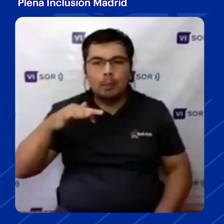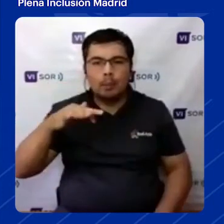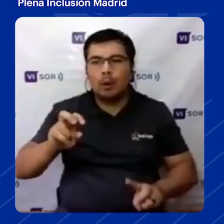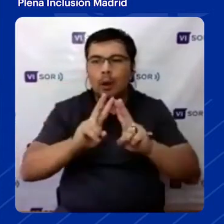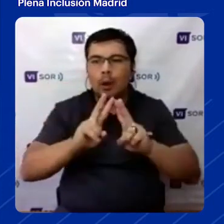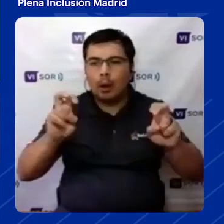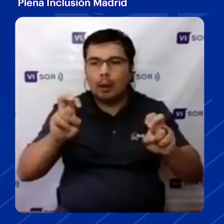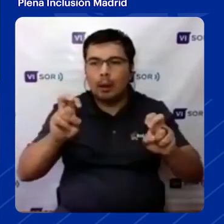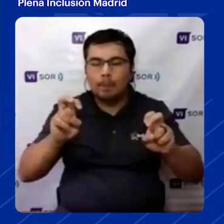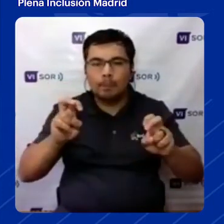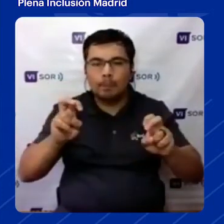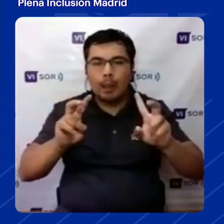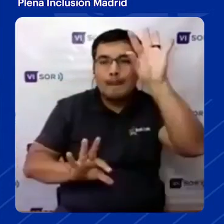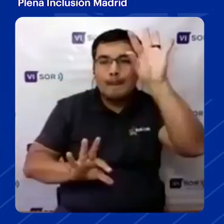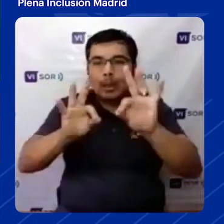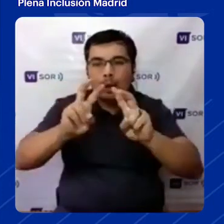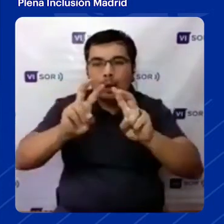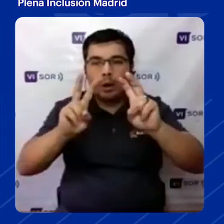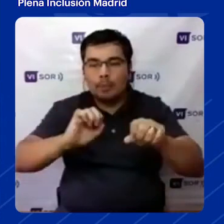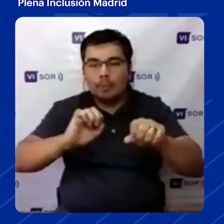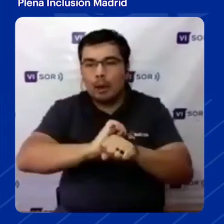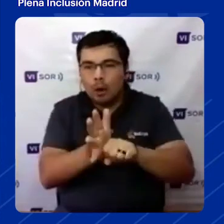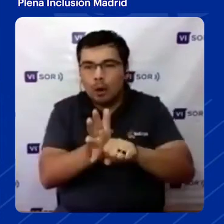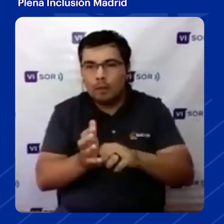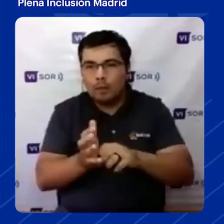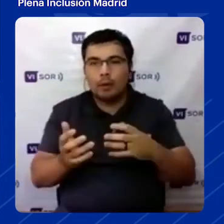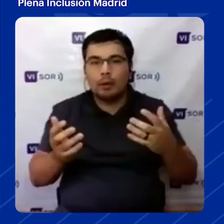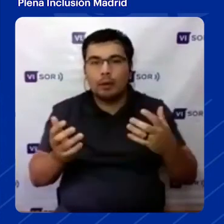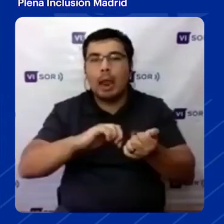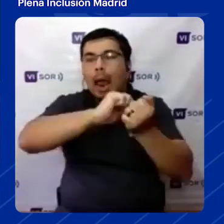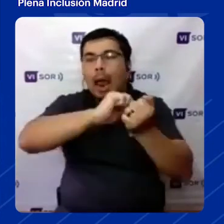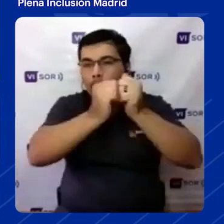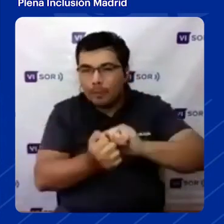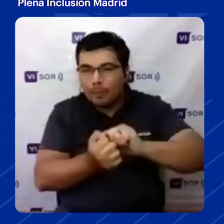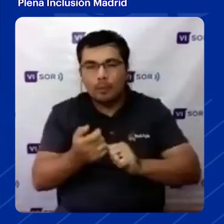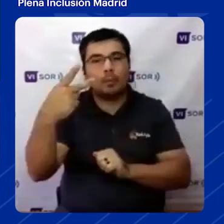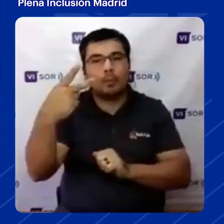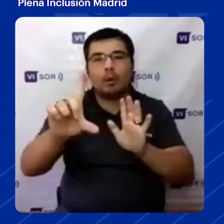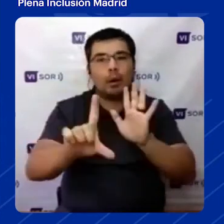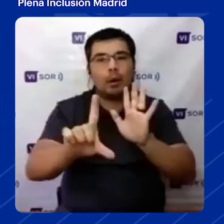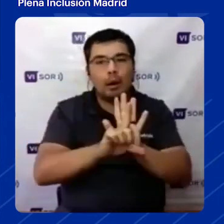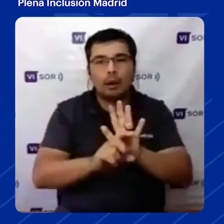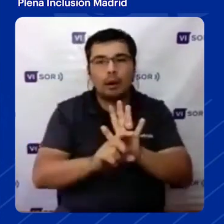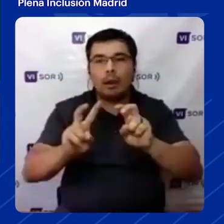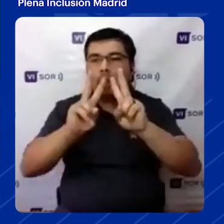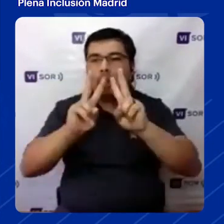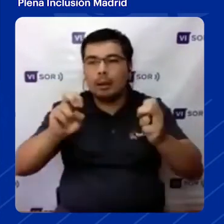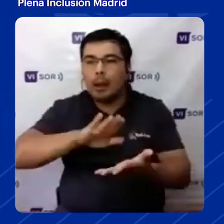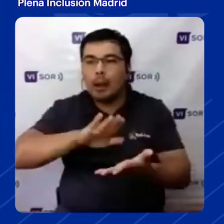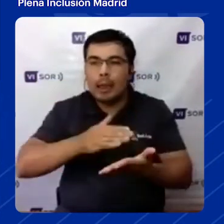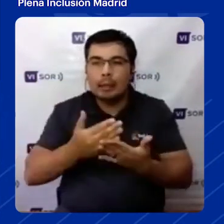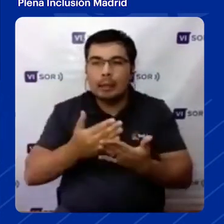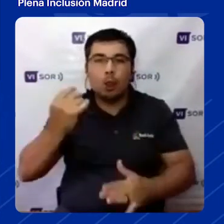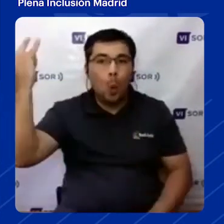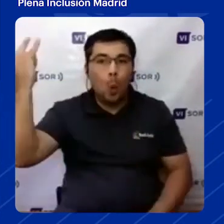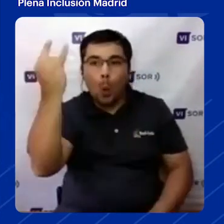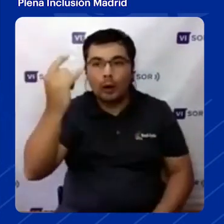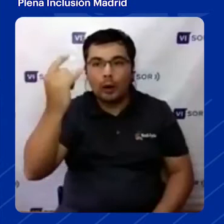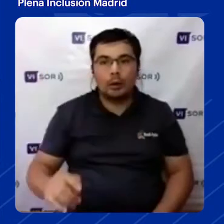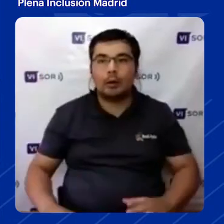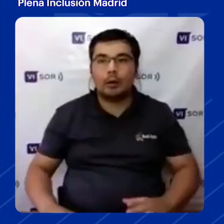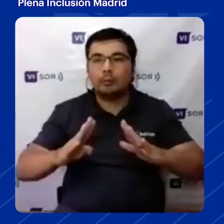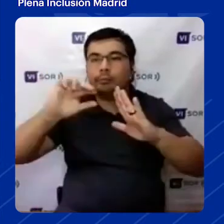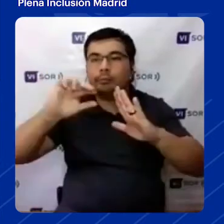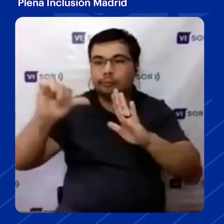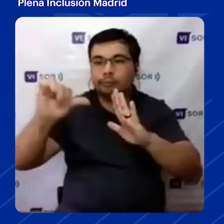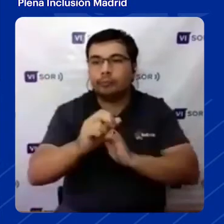COVID, desde la adaptación de la propia ley de estado de alarma que nos confinó en marzo, hasta